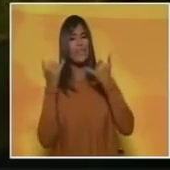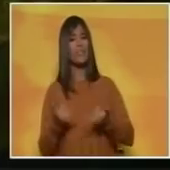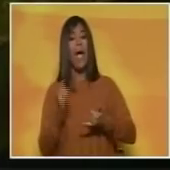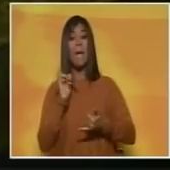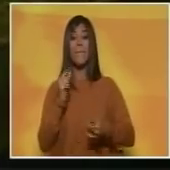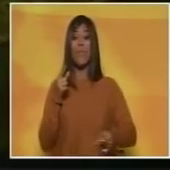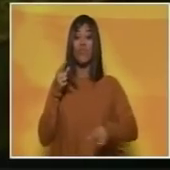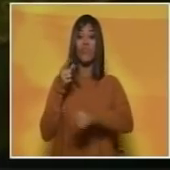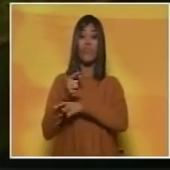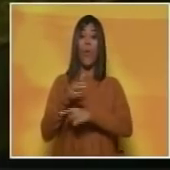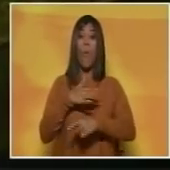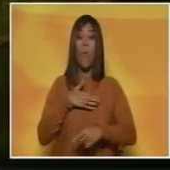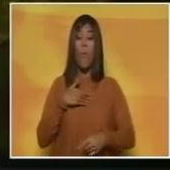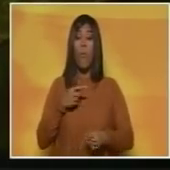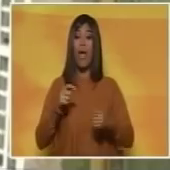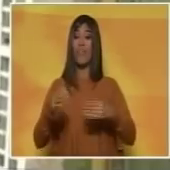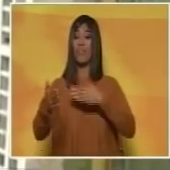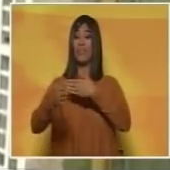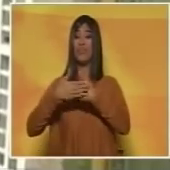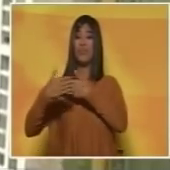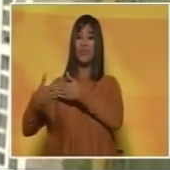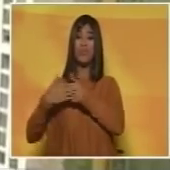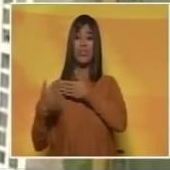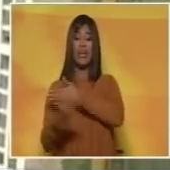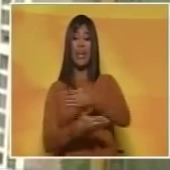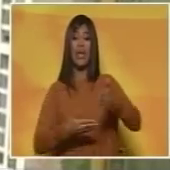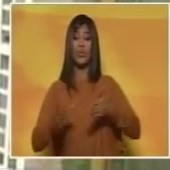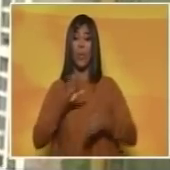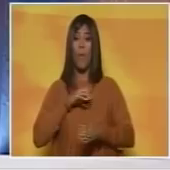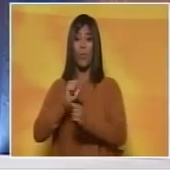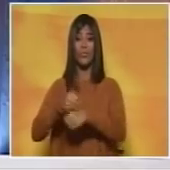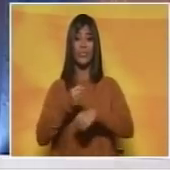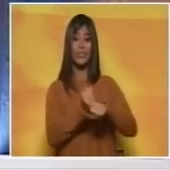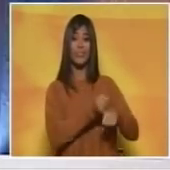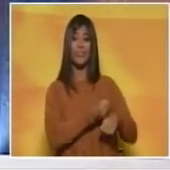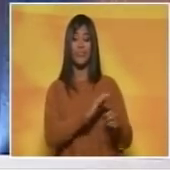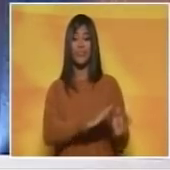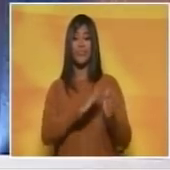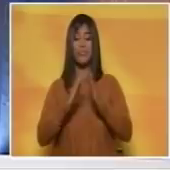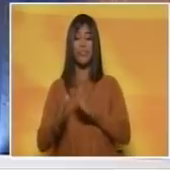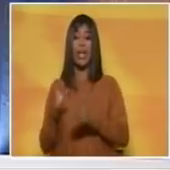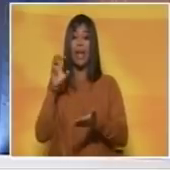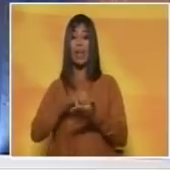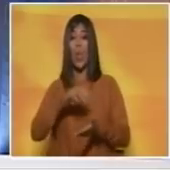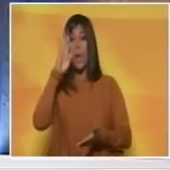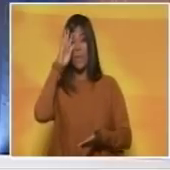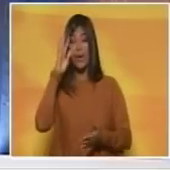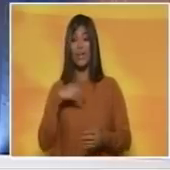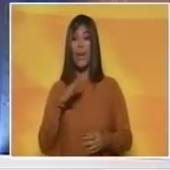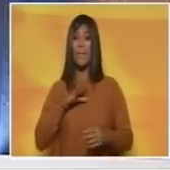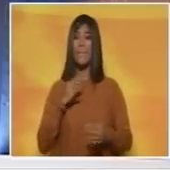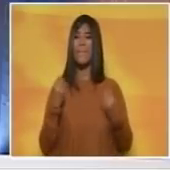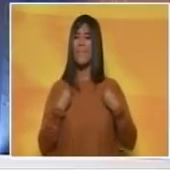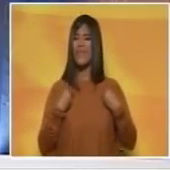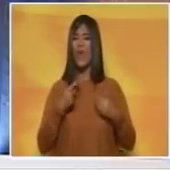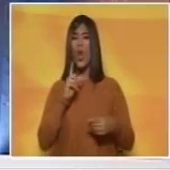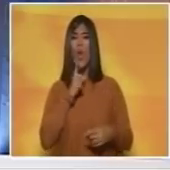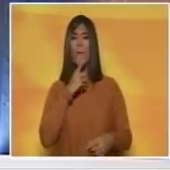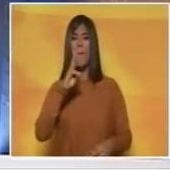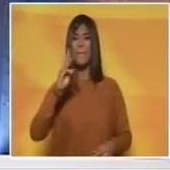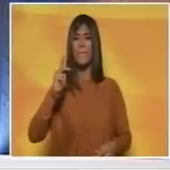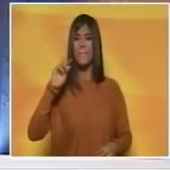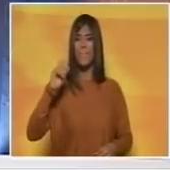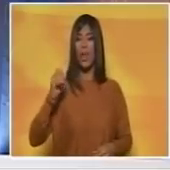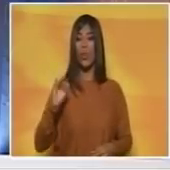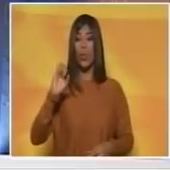esta ordenanza podría llevar al cierre de negocios en la entidad. En Barinas, la urbanización Prados del Este de la Villa